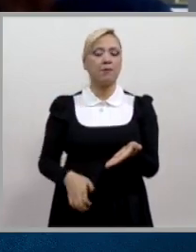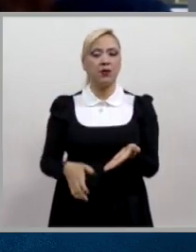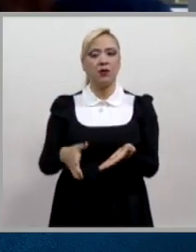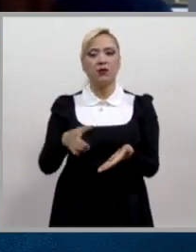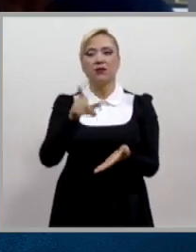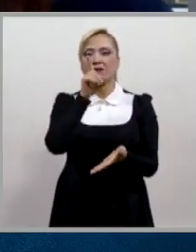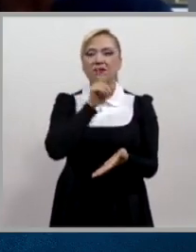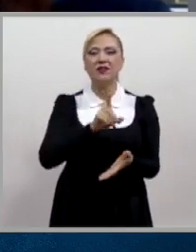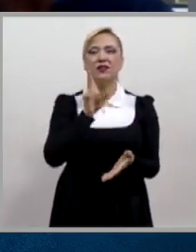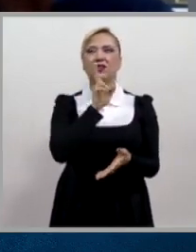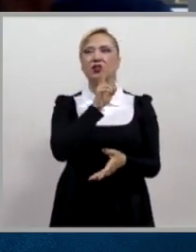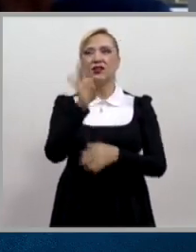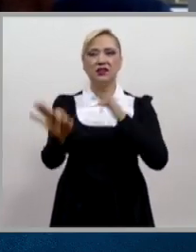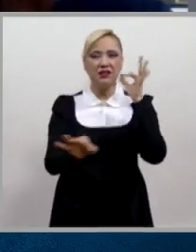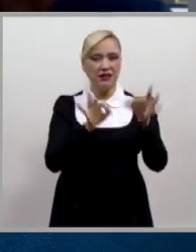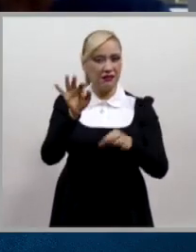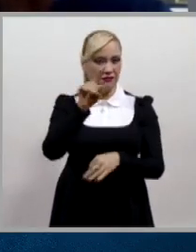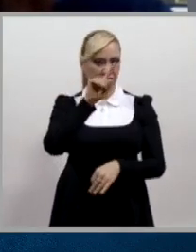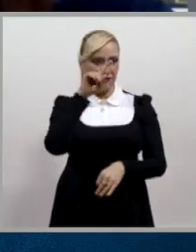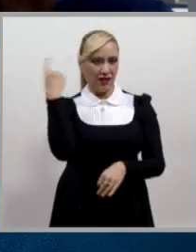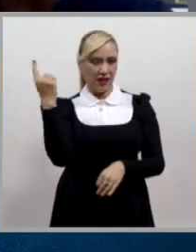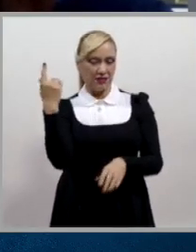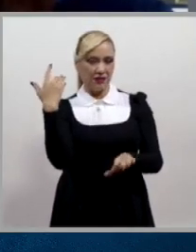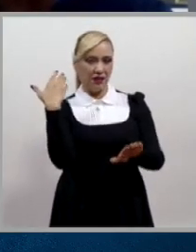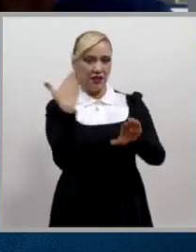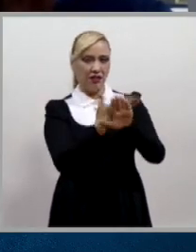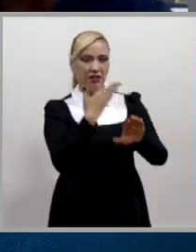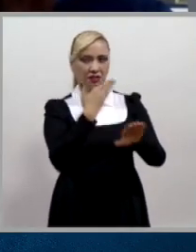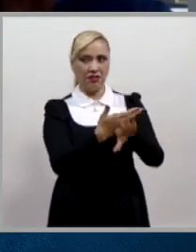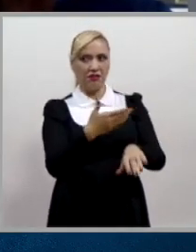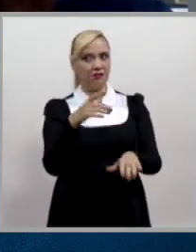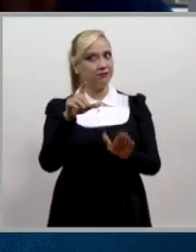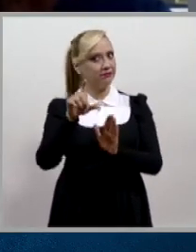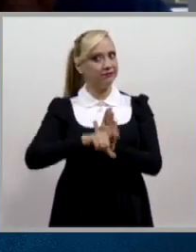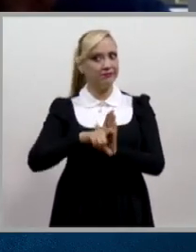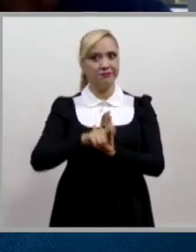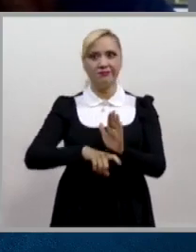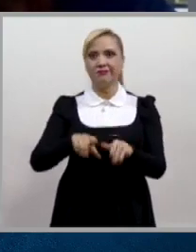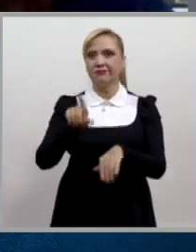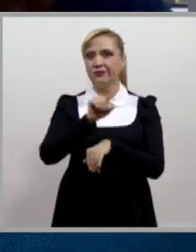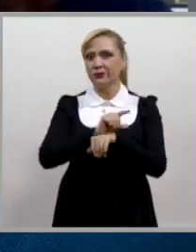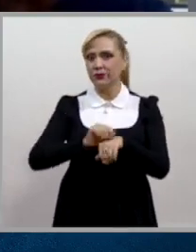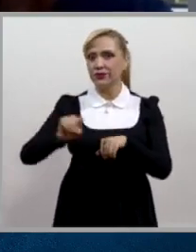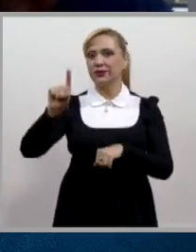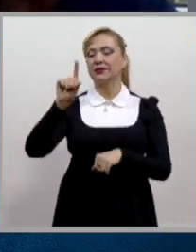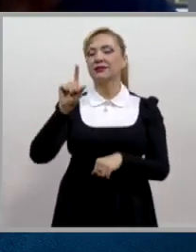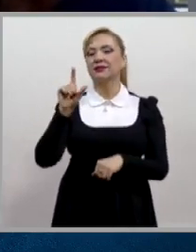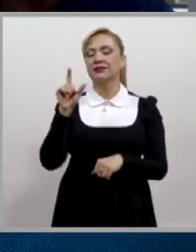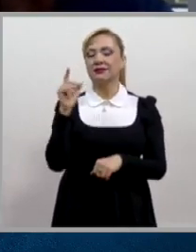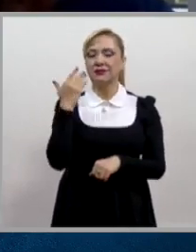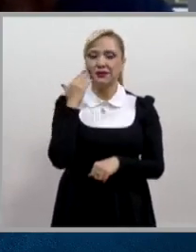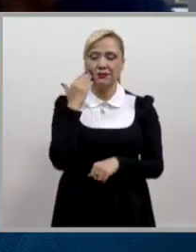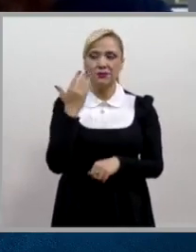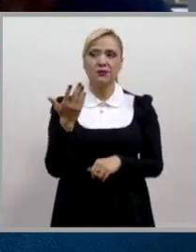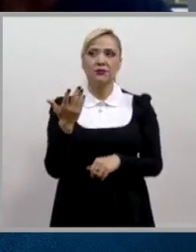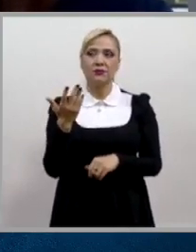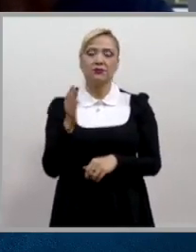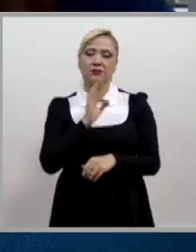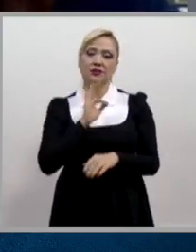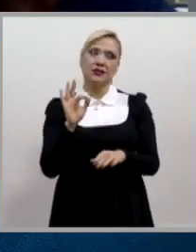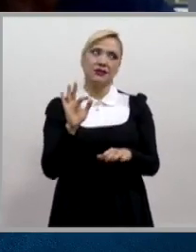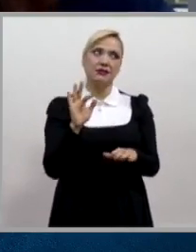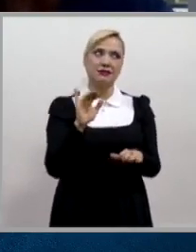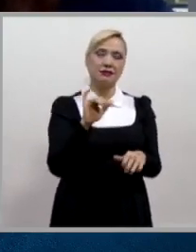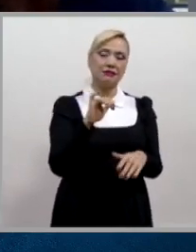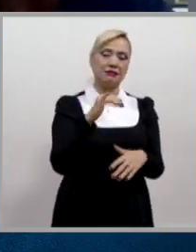que, ¿no? que es muy fácil realizarlas en redes sociales hoy día y en otros medios, y que esto puede incluso afectar tanto al Poder Judicial